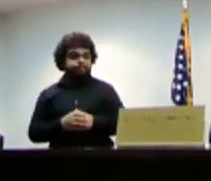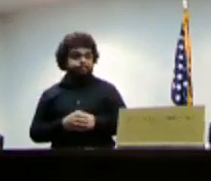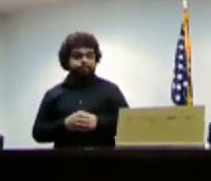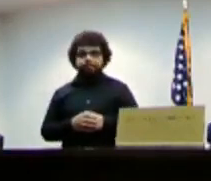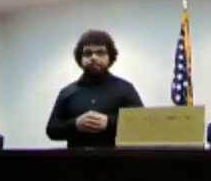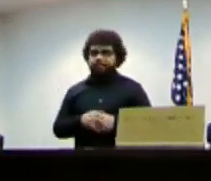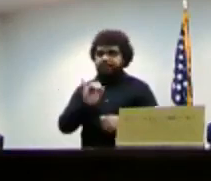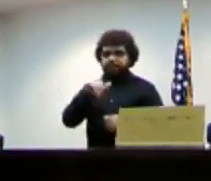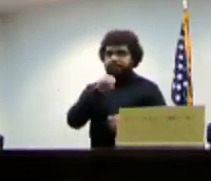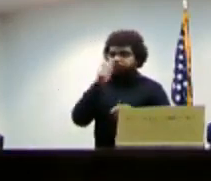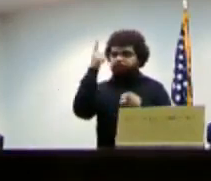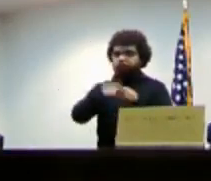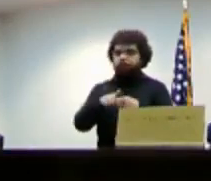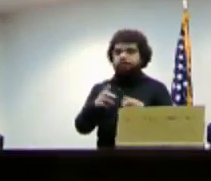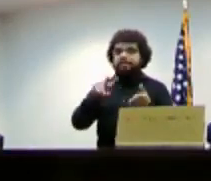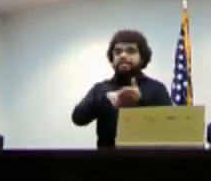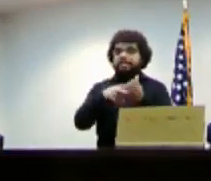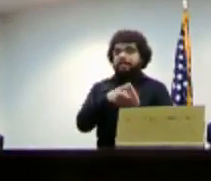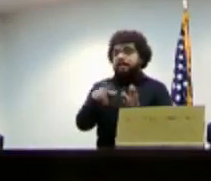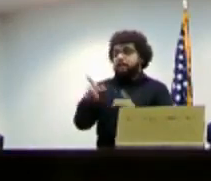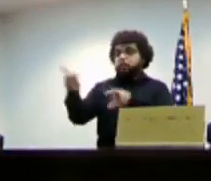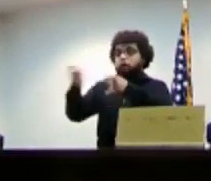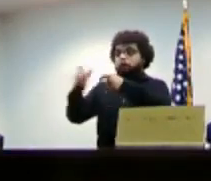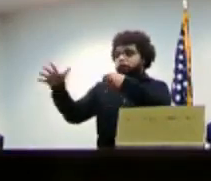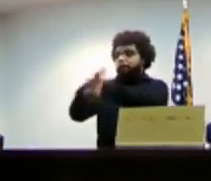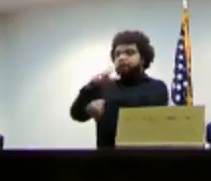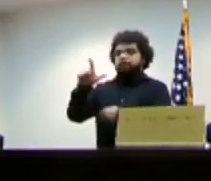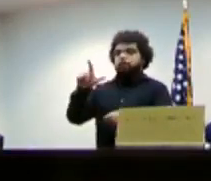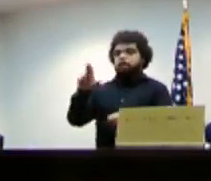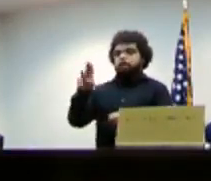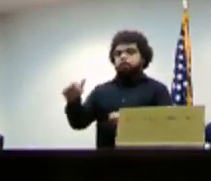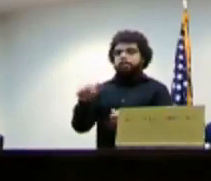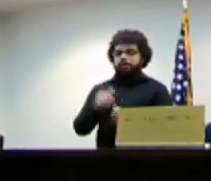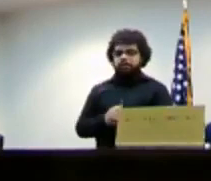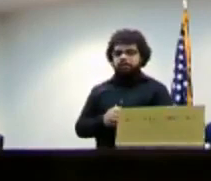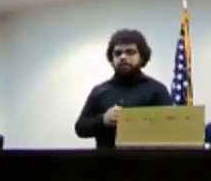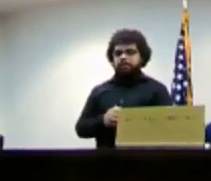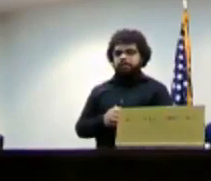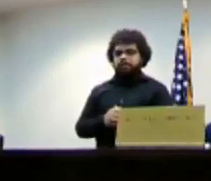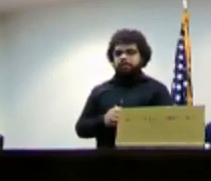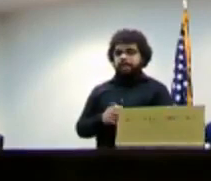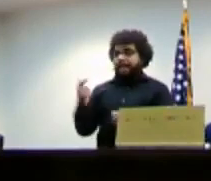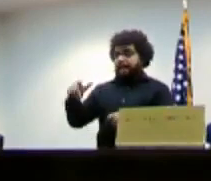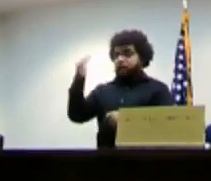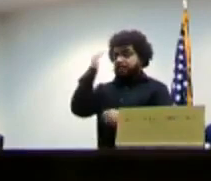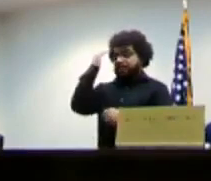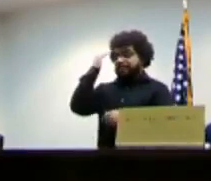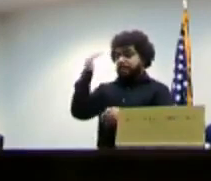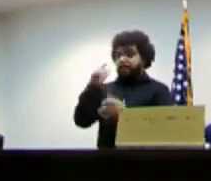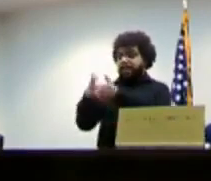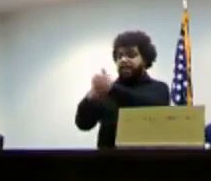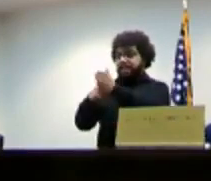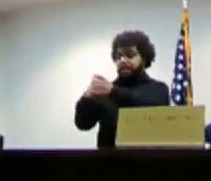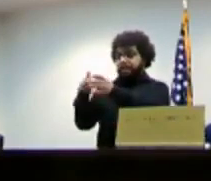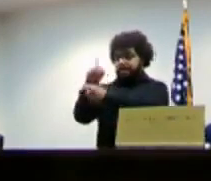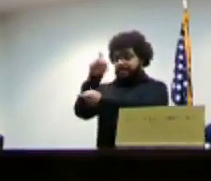acuerda. O sea que eso se le da totalmente bajo control a Luma. Luma es el que sabe la demanda que está cogiendo y es el que dice, mira,